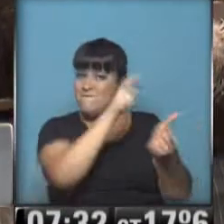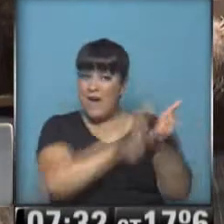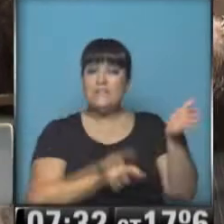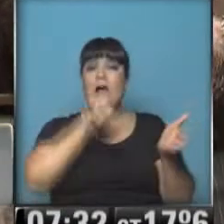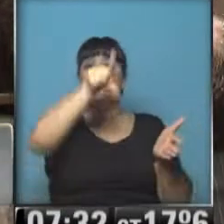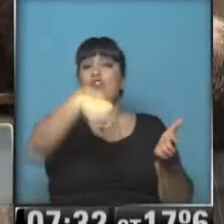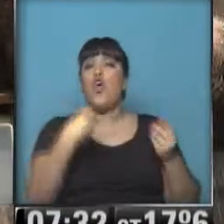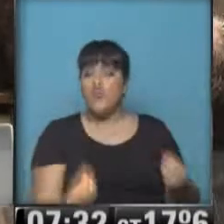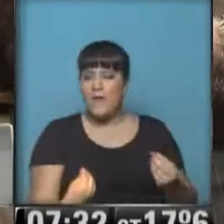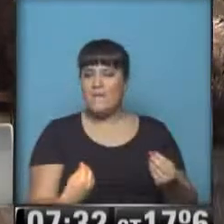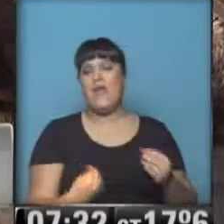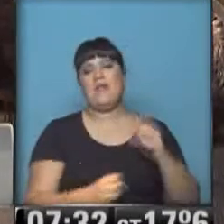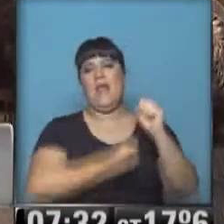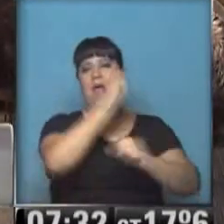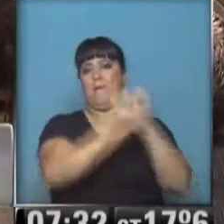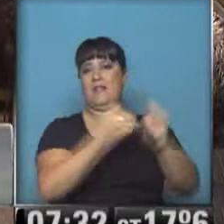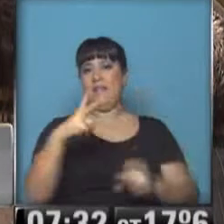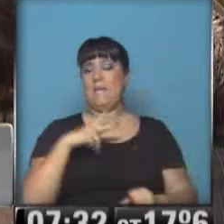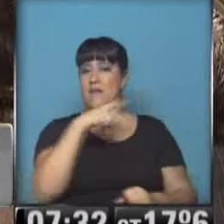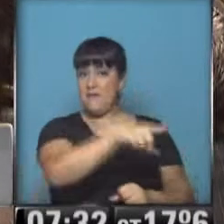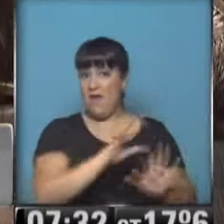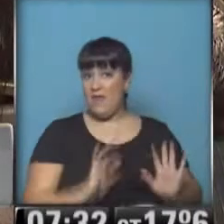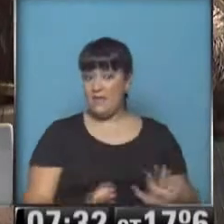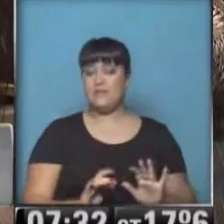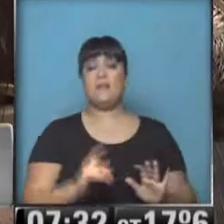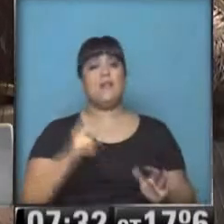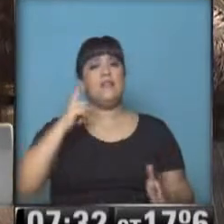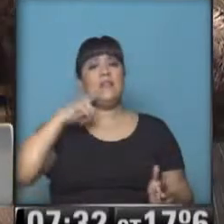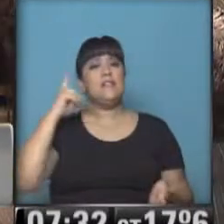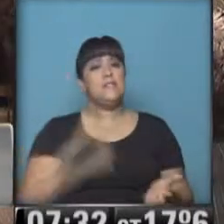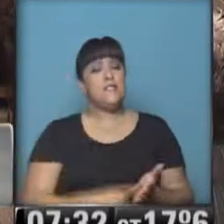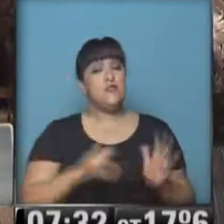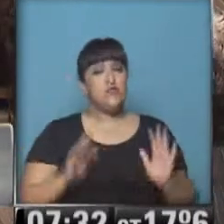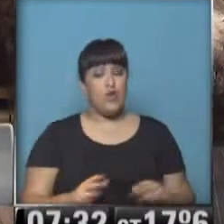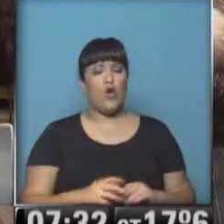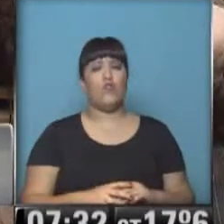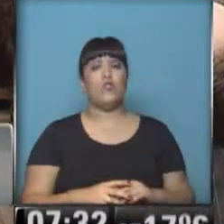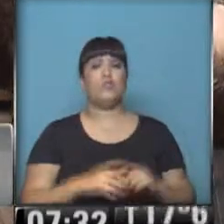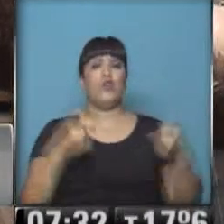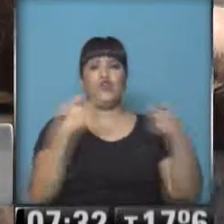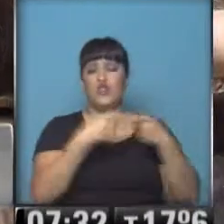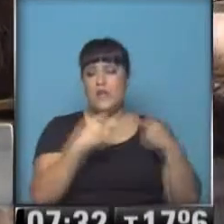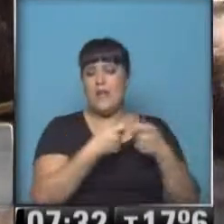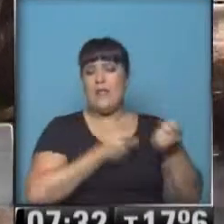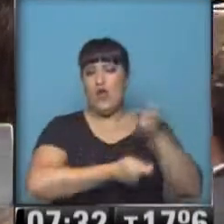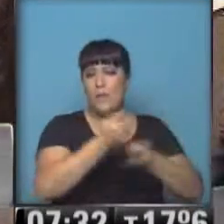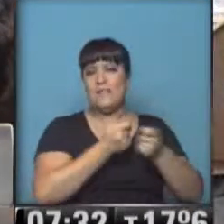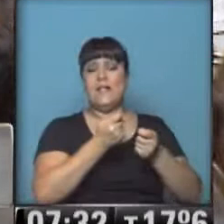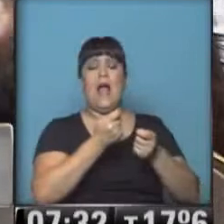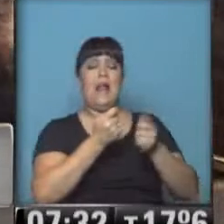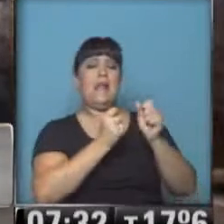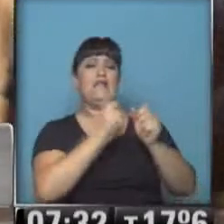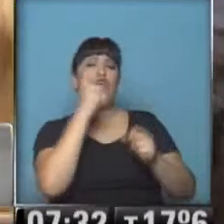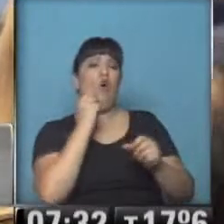nacen del sector privado, de una decisión de sociedades comerciales, de empresarios,